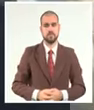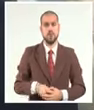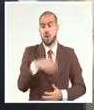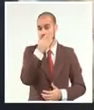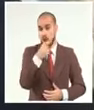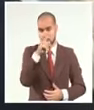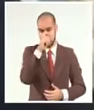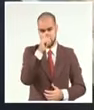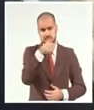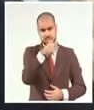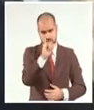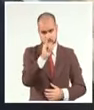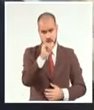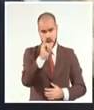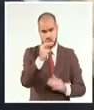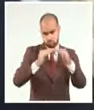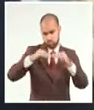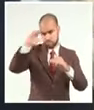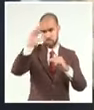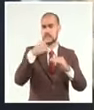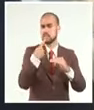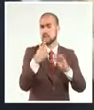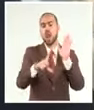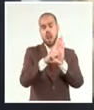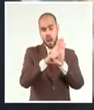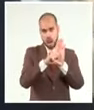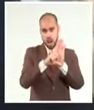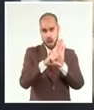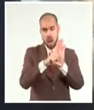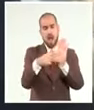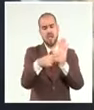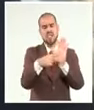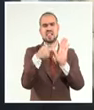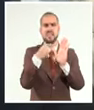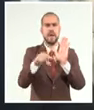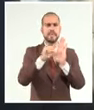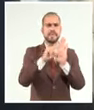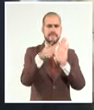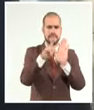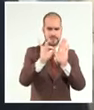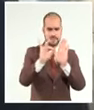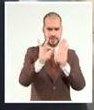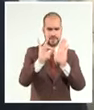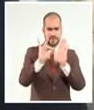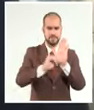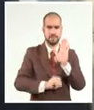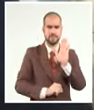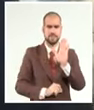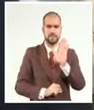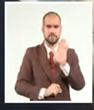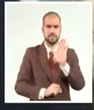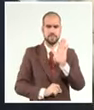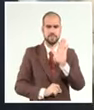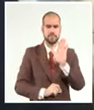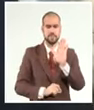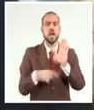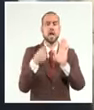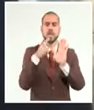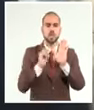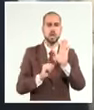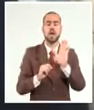adelante, nuestra legislación penal prevé en el artículo 17 del Código Penal, así como